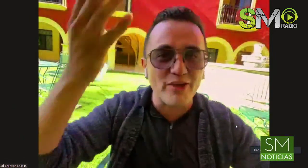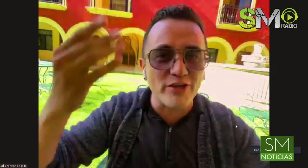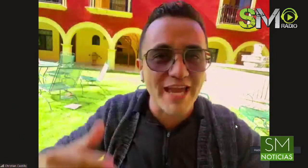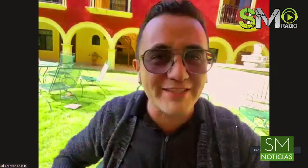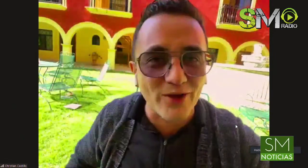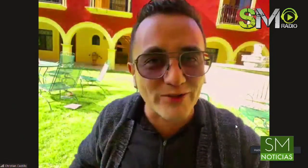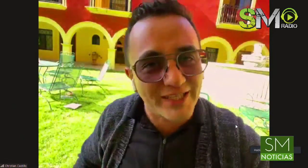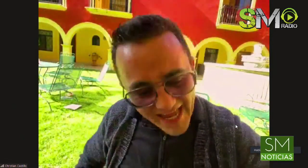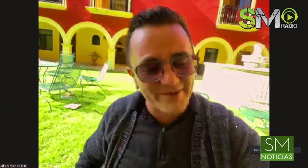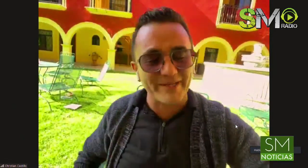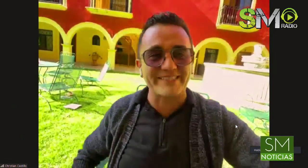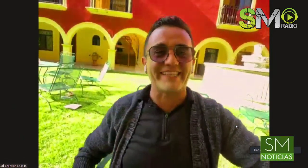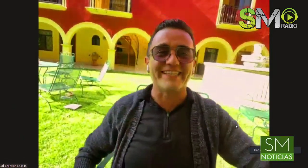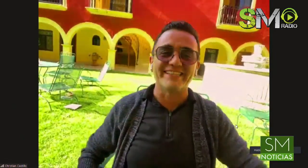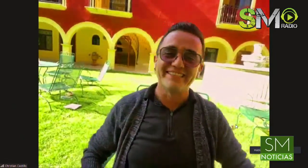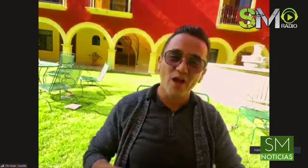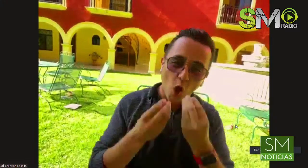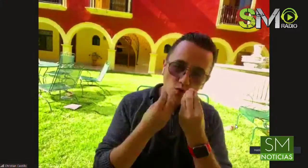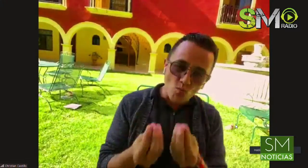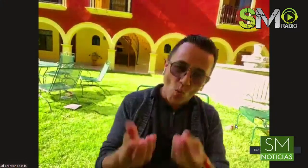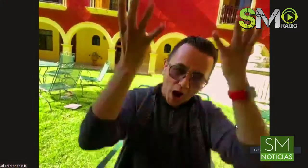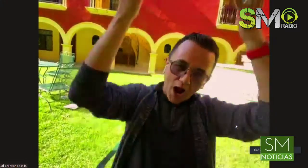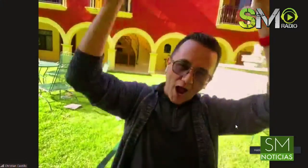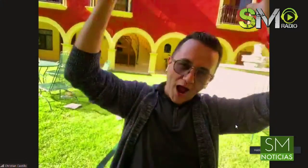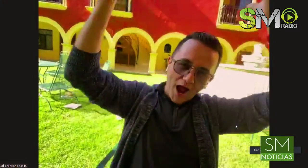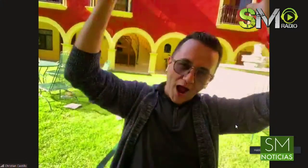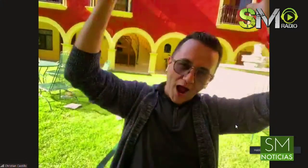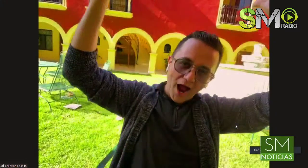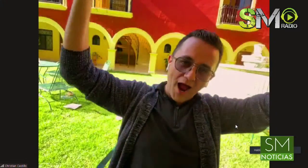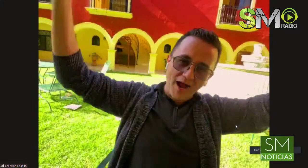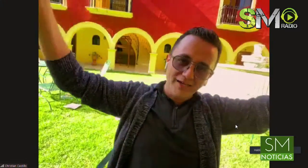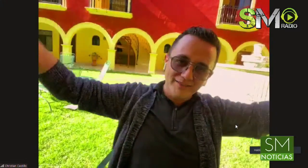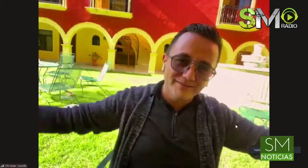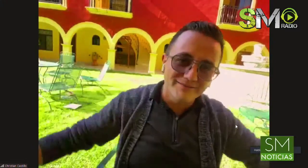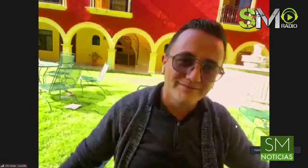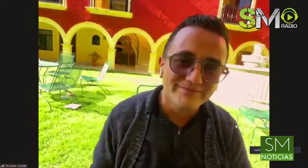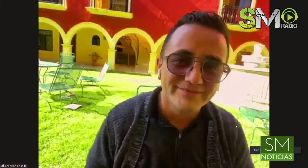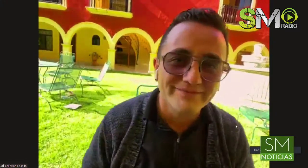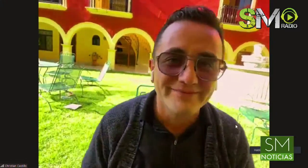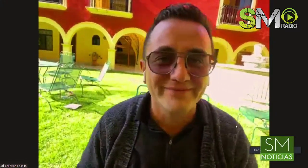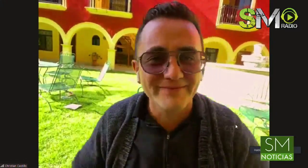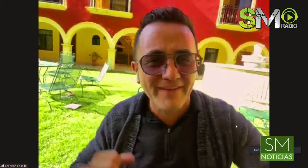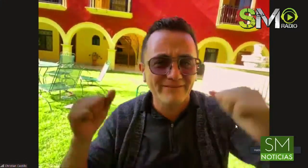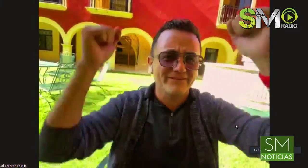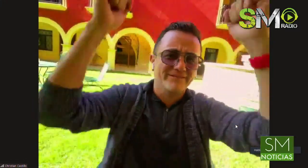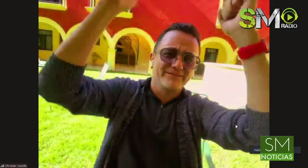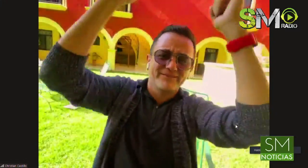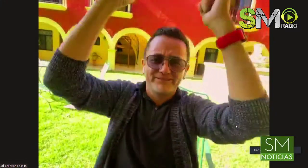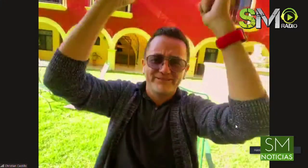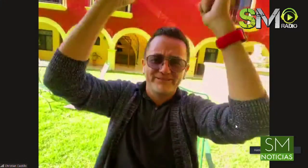Besos peyollescos, claro que sí.